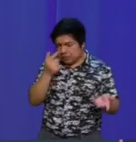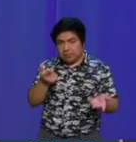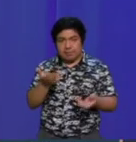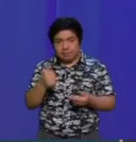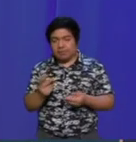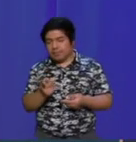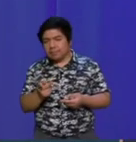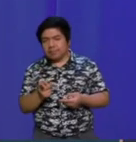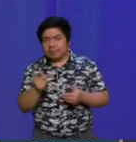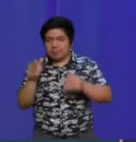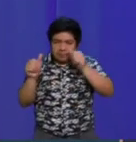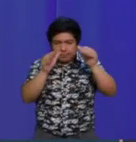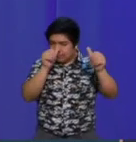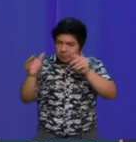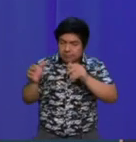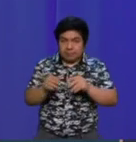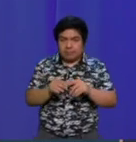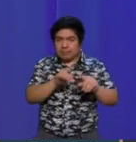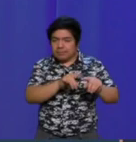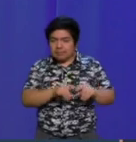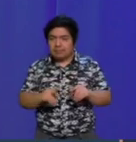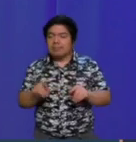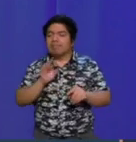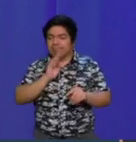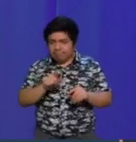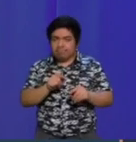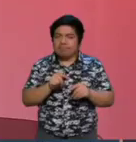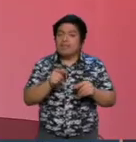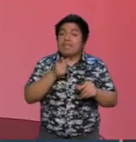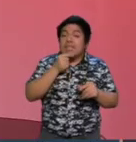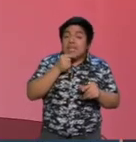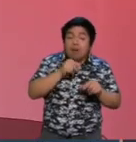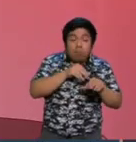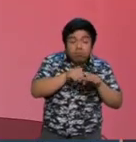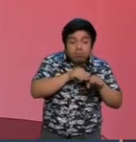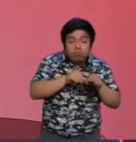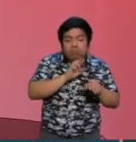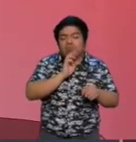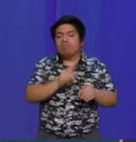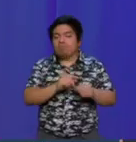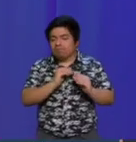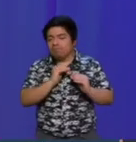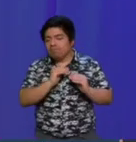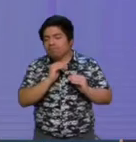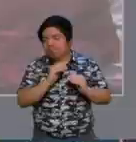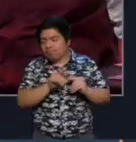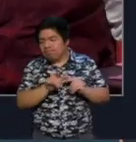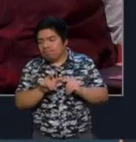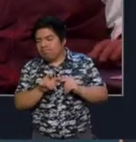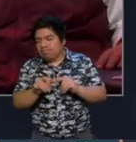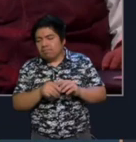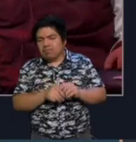de la siguiente pregunta, ¿hay consenso sobre eso? Que hay que mejorar las condiciones Hay que mejorar las condiciones, de los sí. policías. Como creo se ha que venido consenso haciendo, hay que sobre ustedes. seguirlo